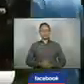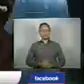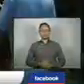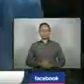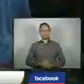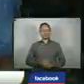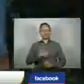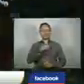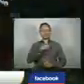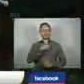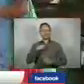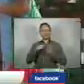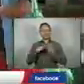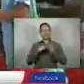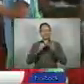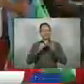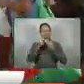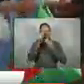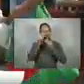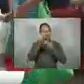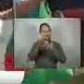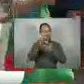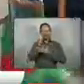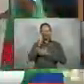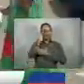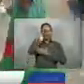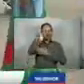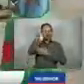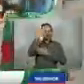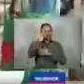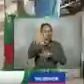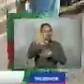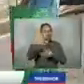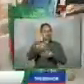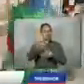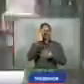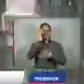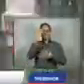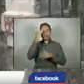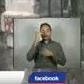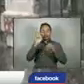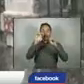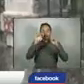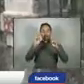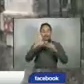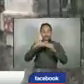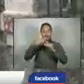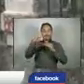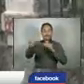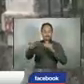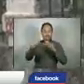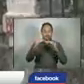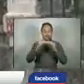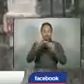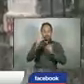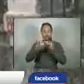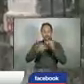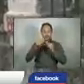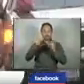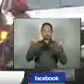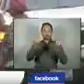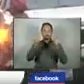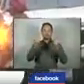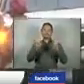Médicos especialistas advierten sobre un panorama nada alentador posterior a las festividades de Navidad y de fin de año, si la